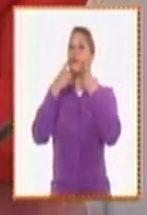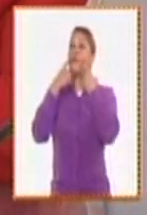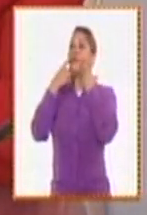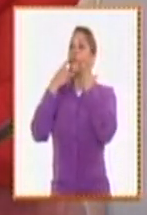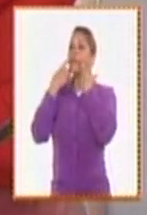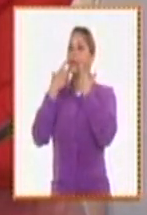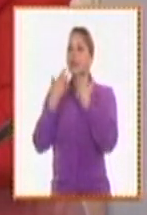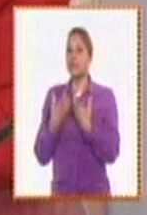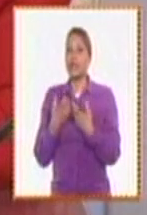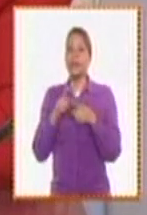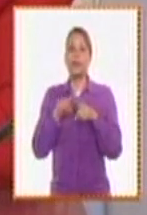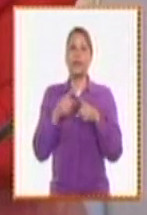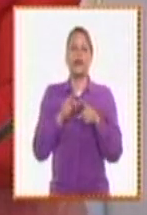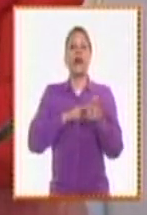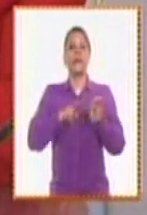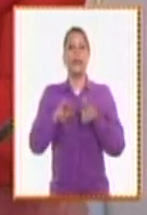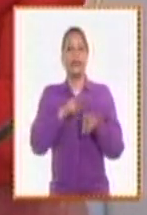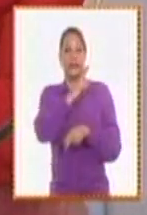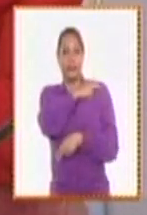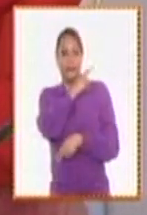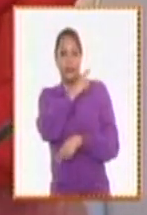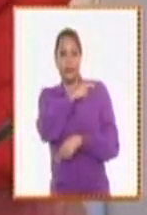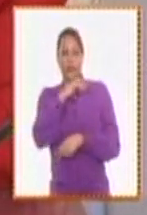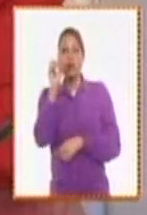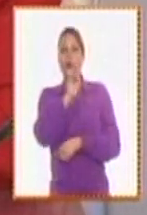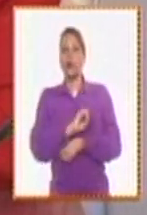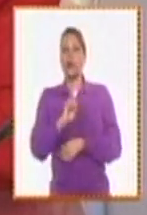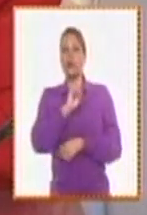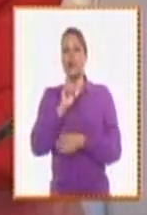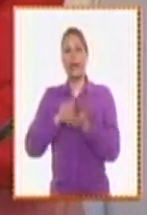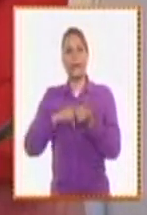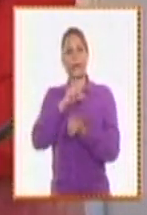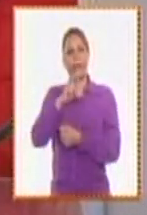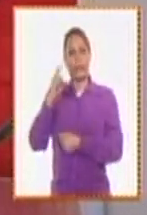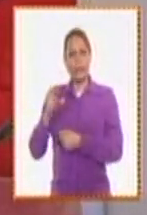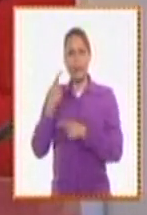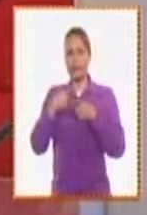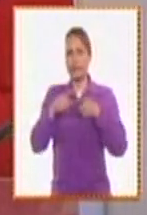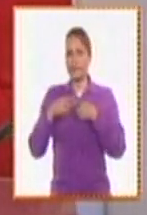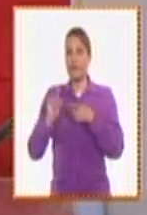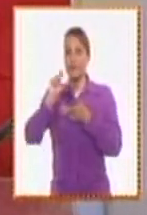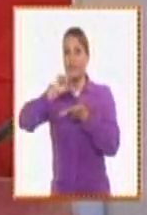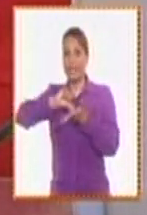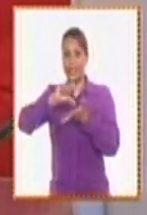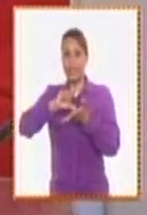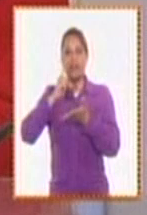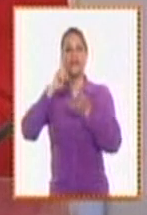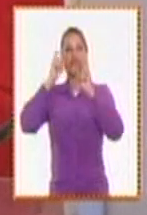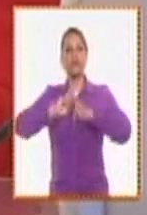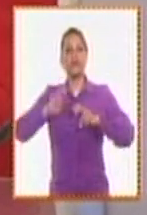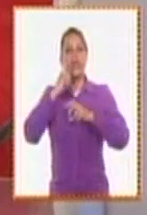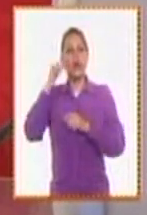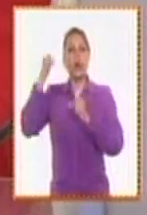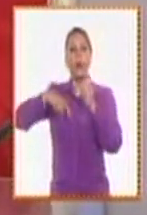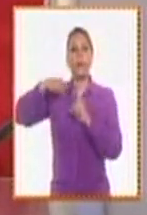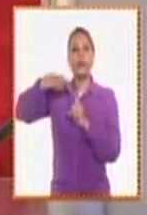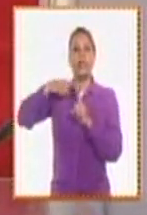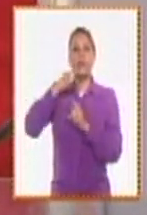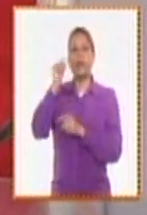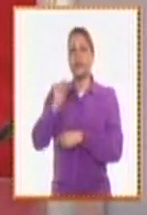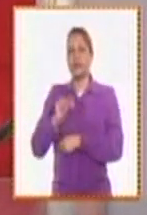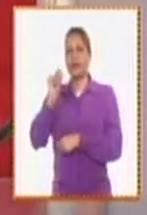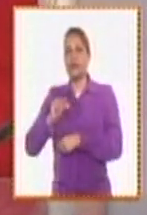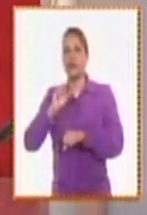importantísimo que las administraciones, las organizaciones políticas de ahí del centro verifiquen el comportamiento que tienen que tener